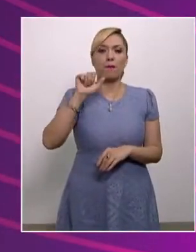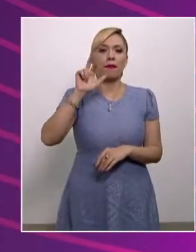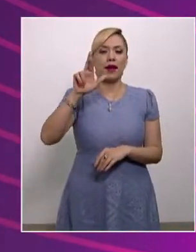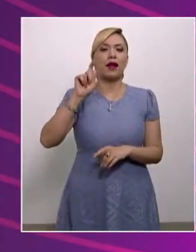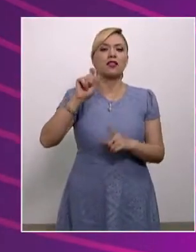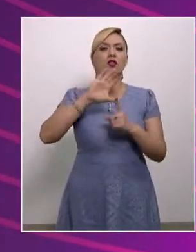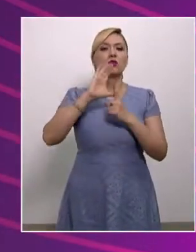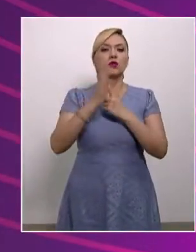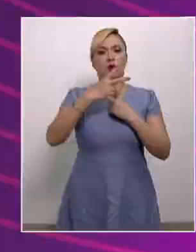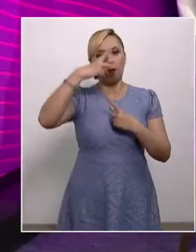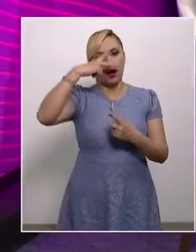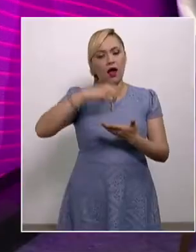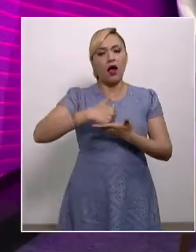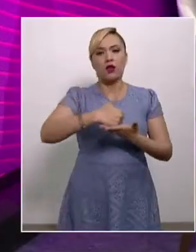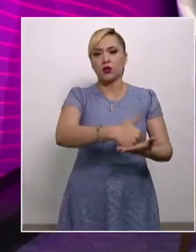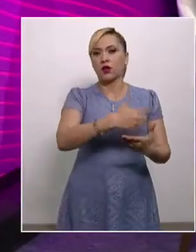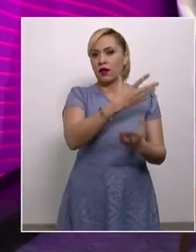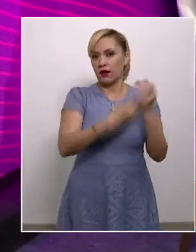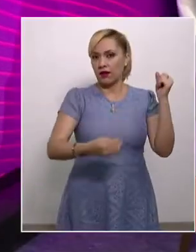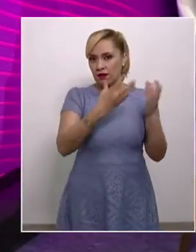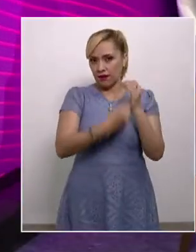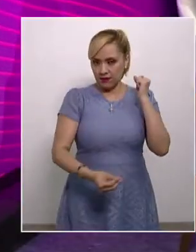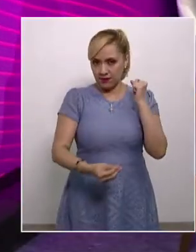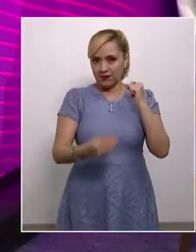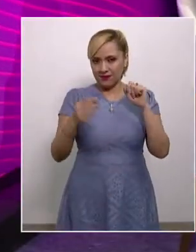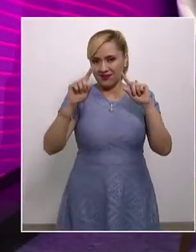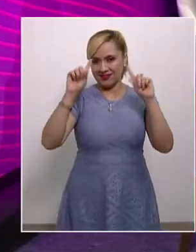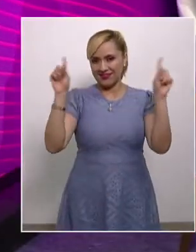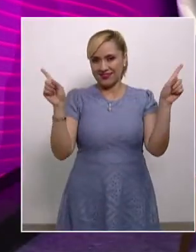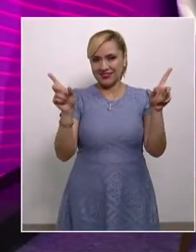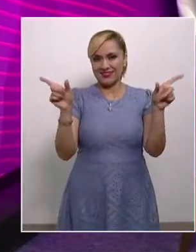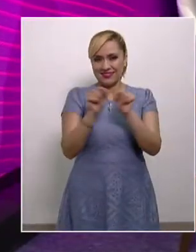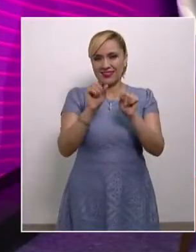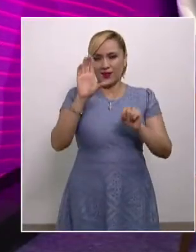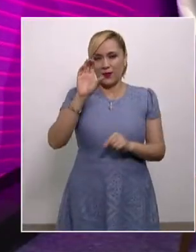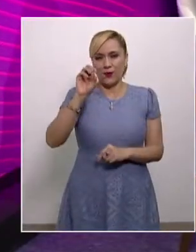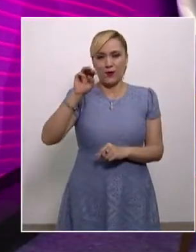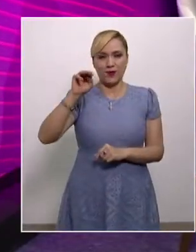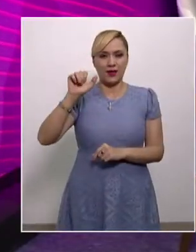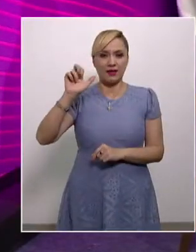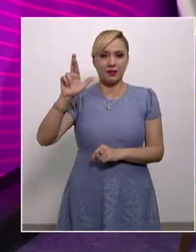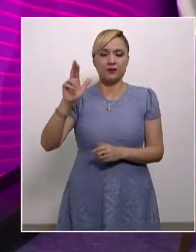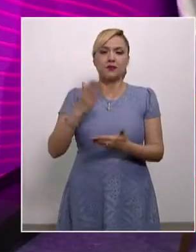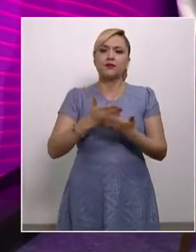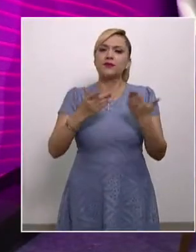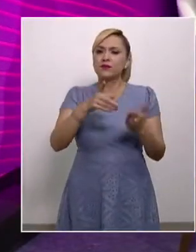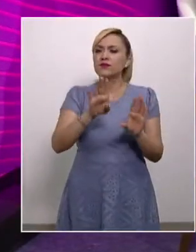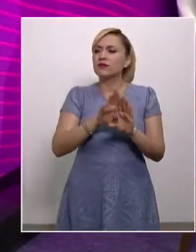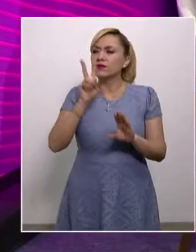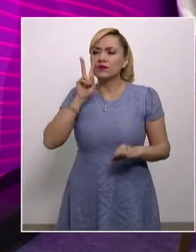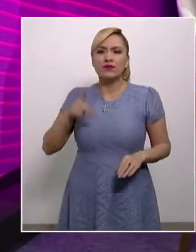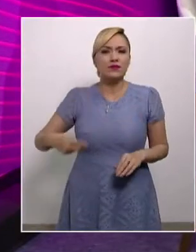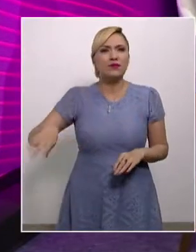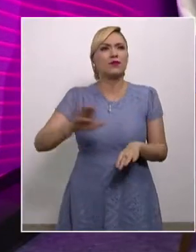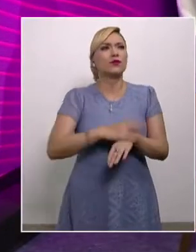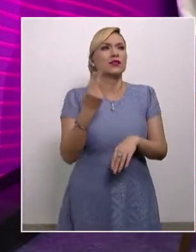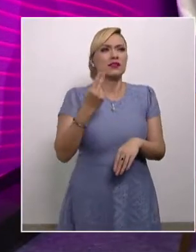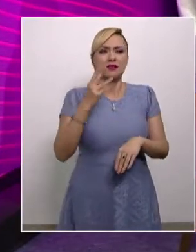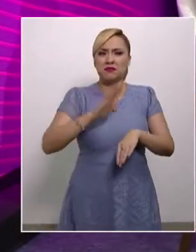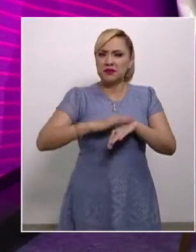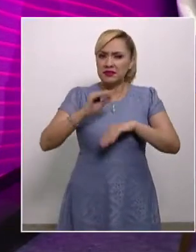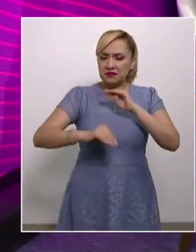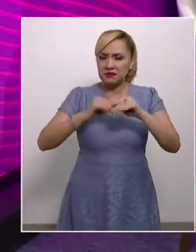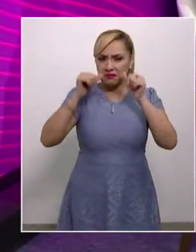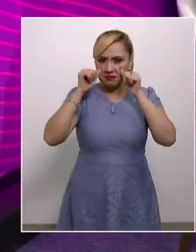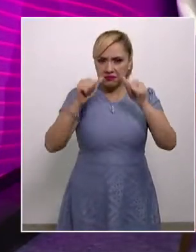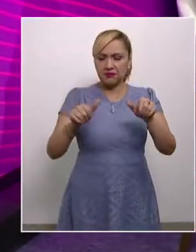Ayuda a Refugiados. Pero Pamela, no sé si ustedes también, ¿cómo han visto este panorama? ¿Por qué es necesario fortalecer el